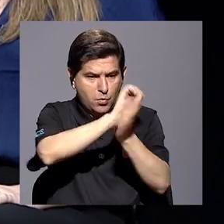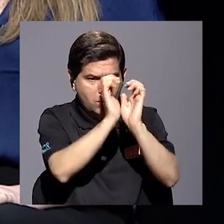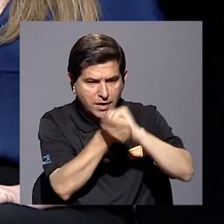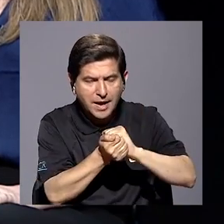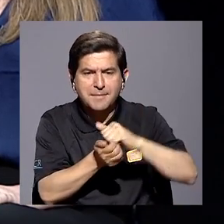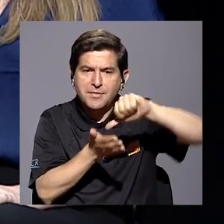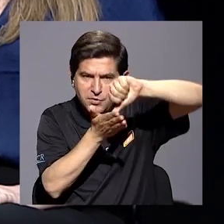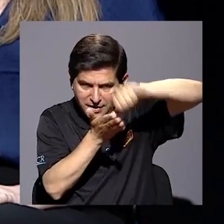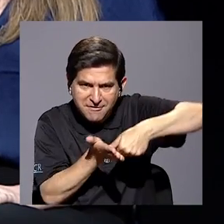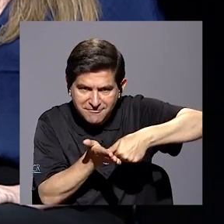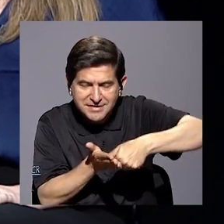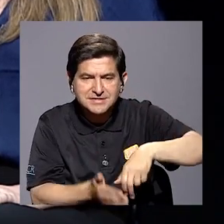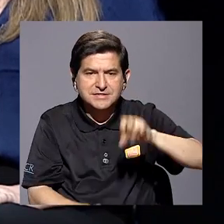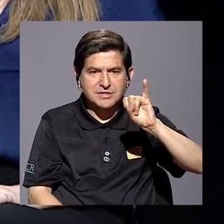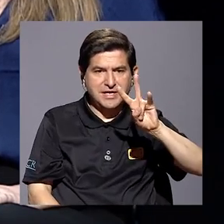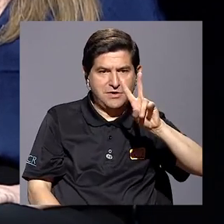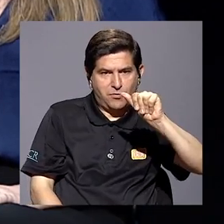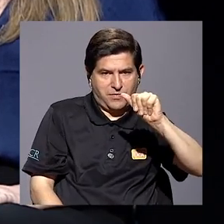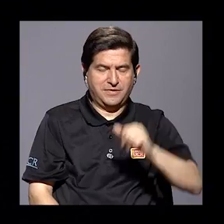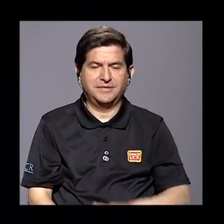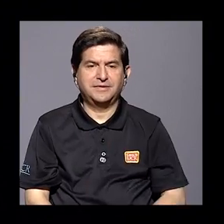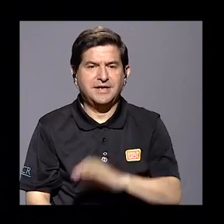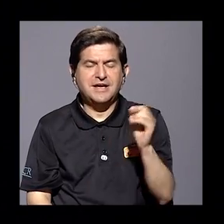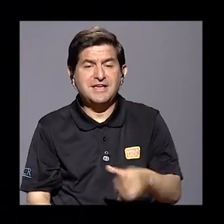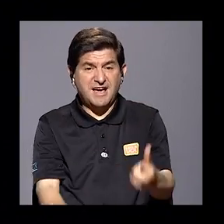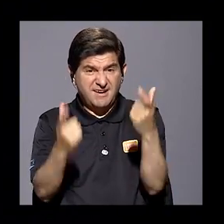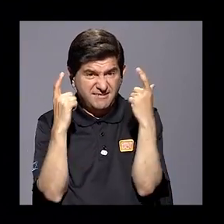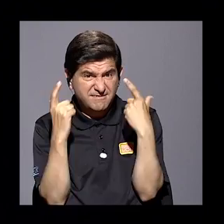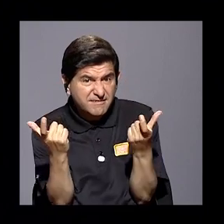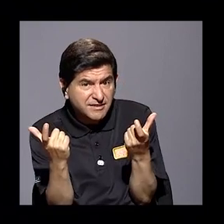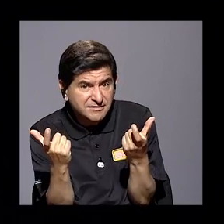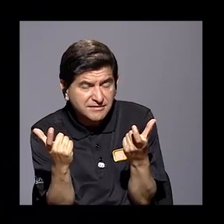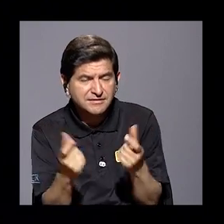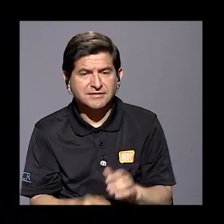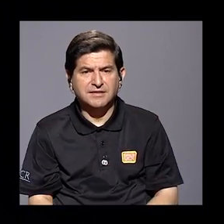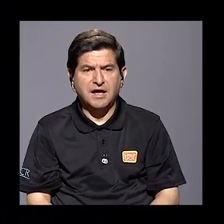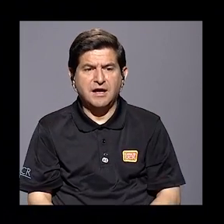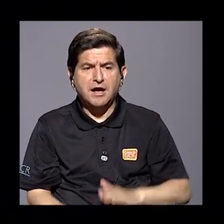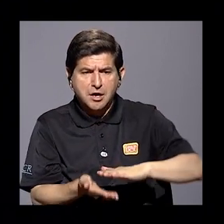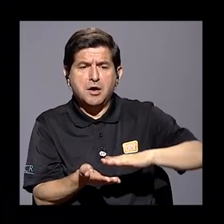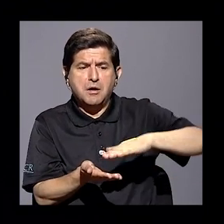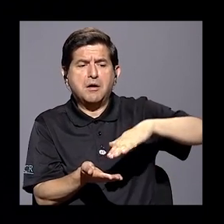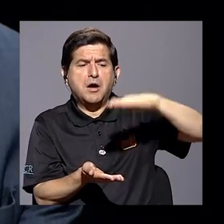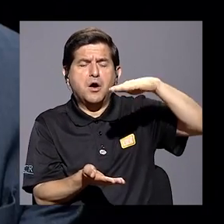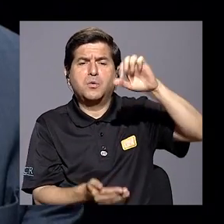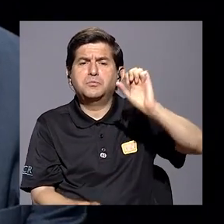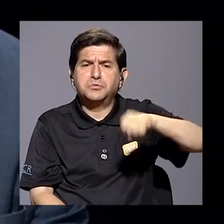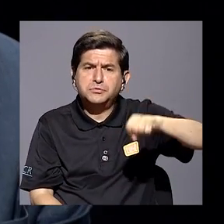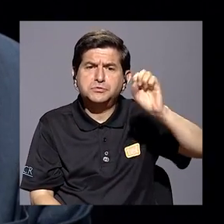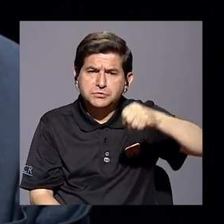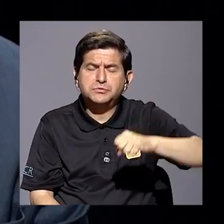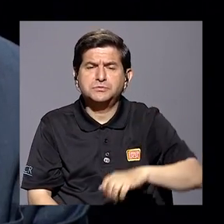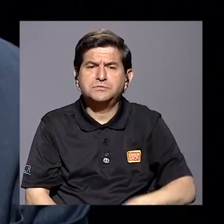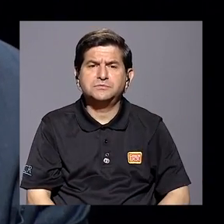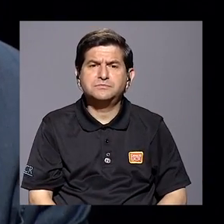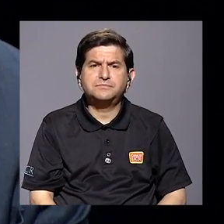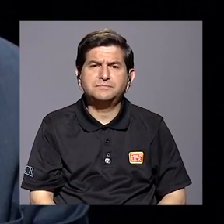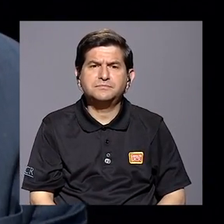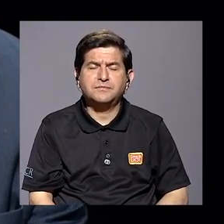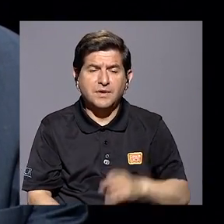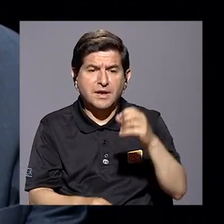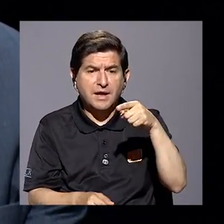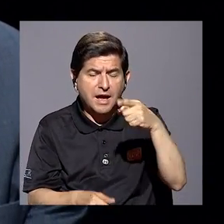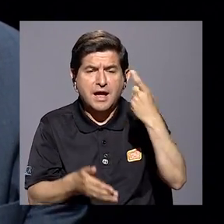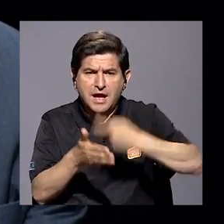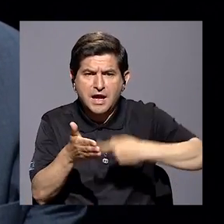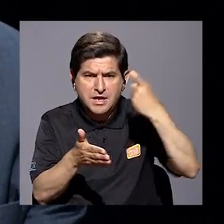una reforma que puso énfasis en el iva y en materia de renta ciertamente subió subió el